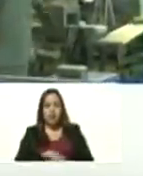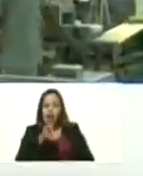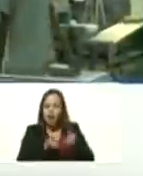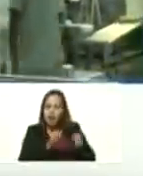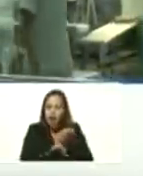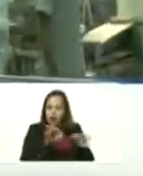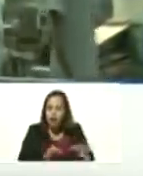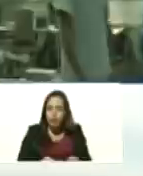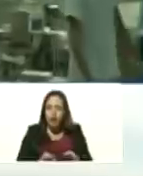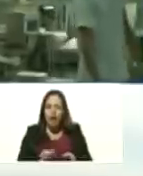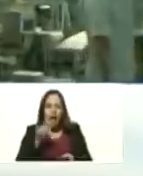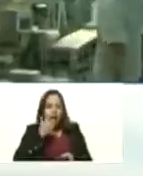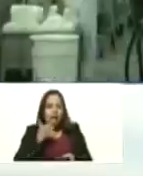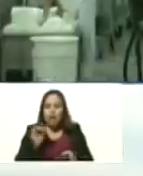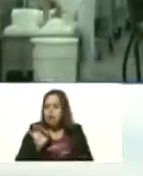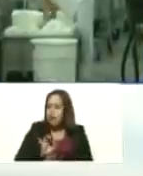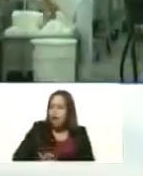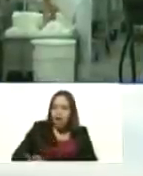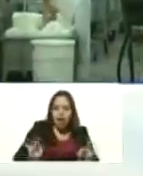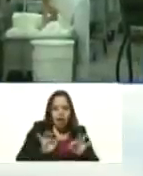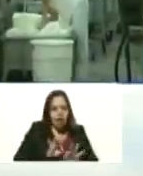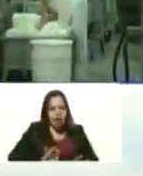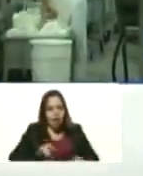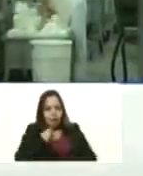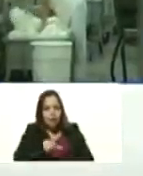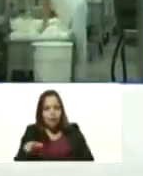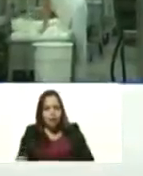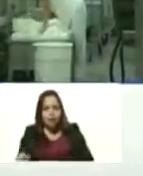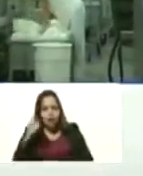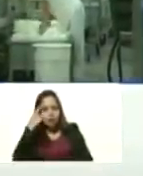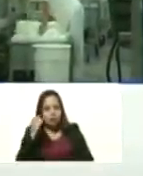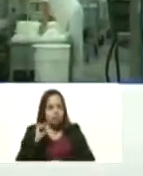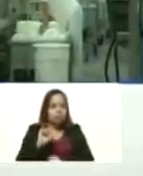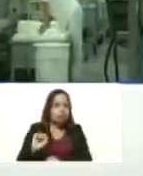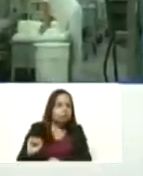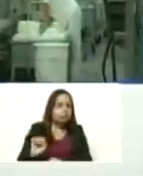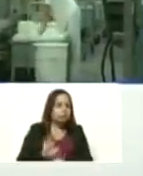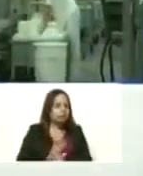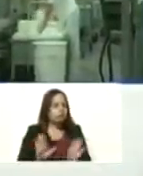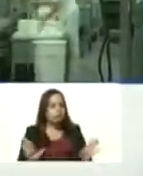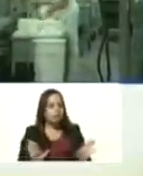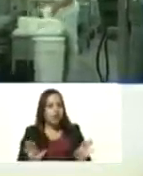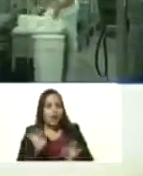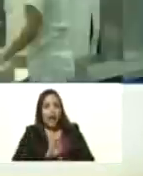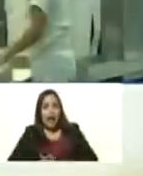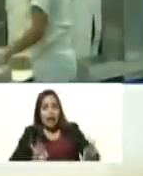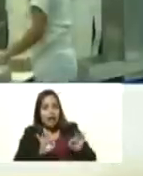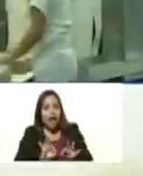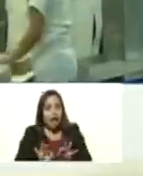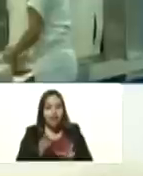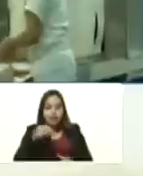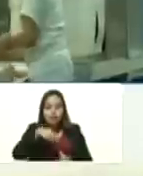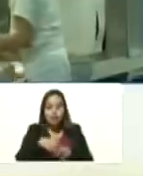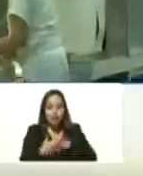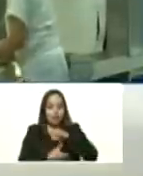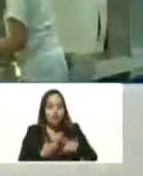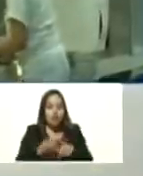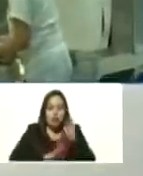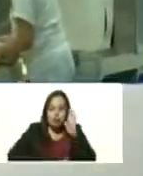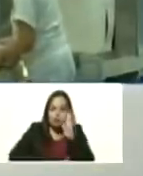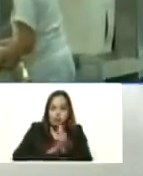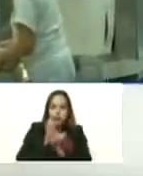sabotajes que nadie que nadie le ponga palos a la carreta que nadie se agote el proceso de recuperación